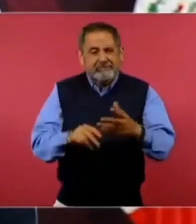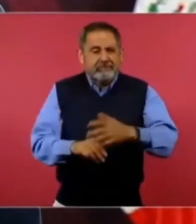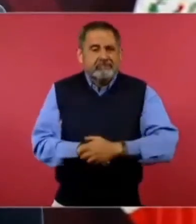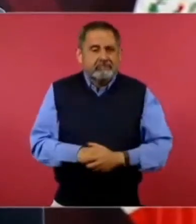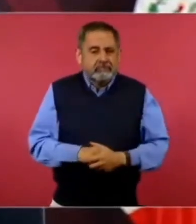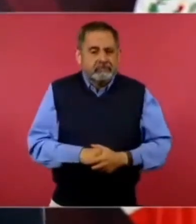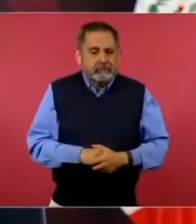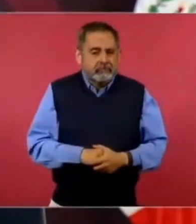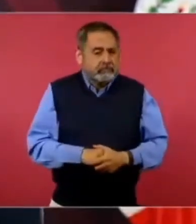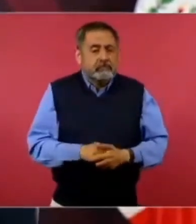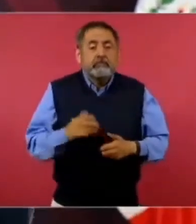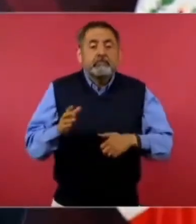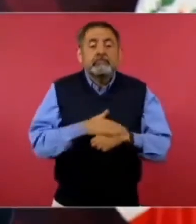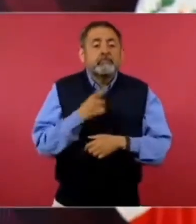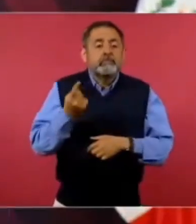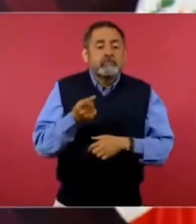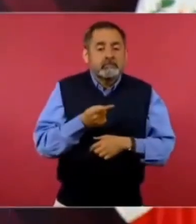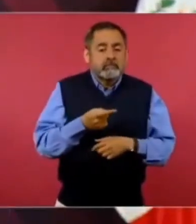Negociado porque